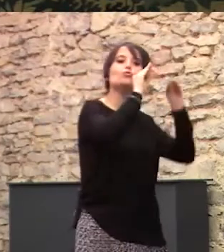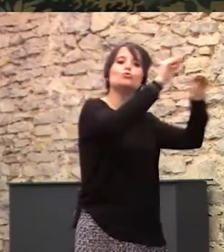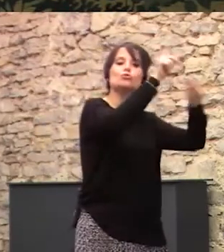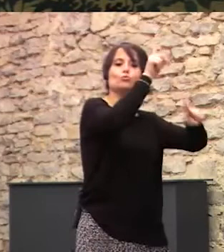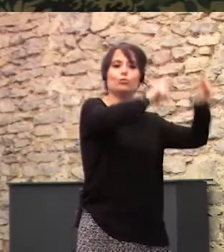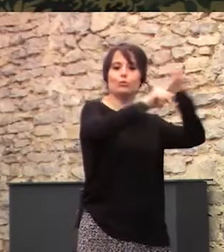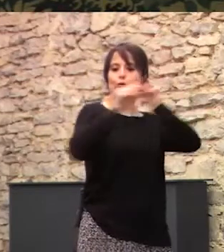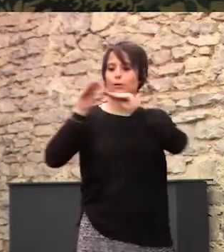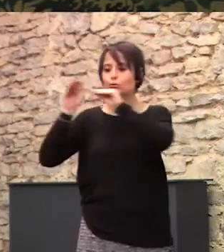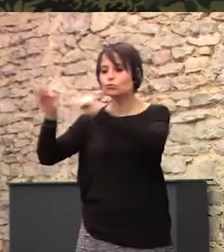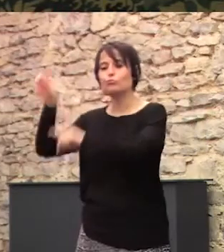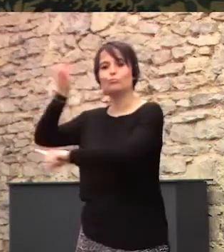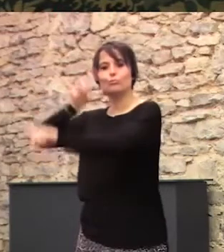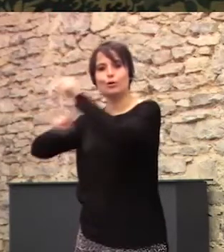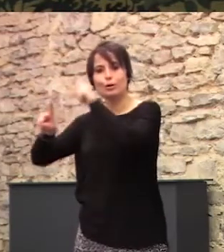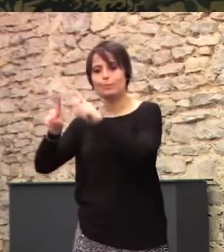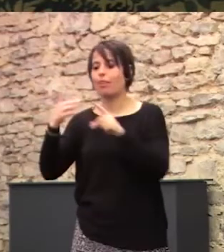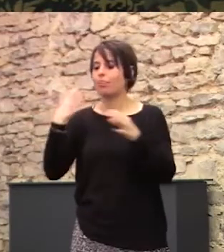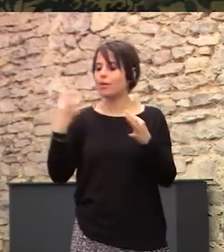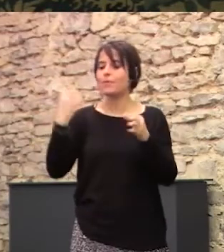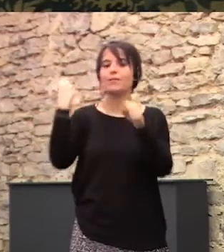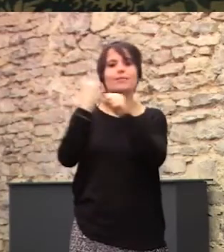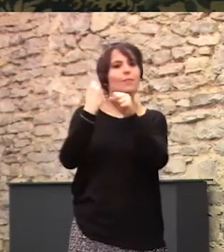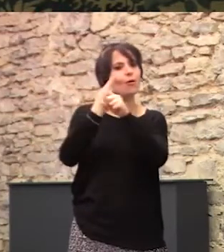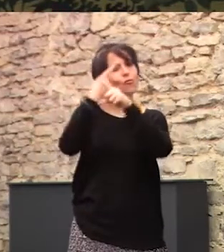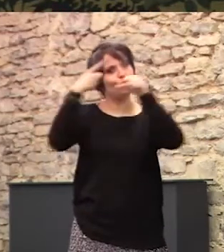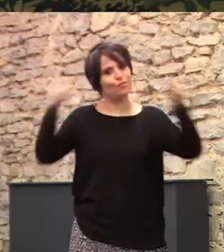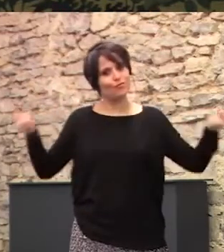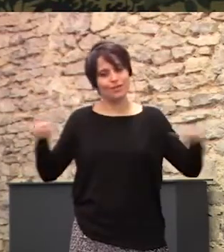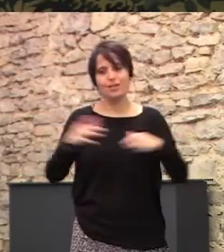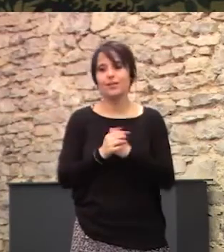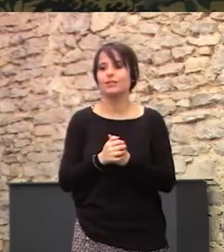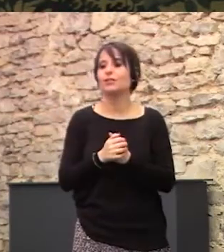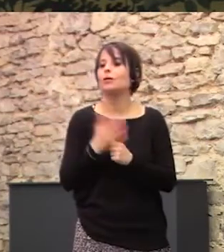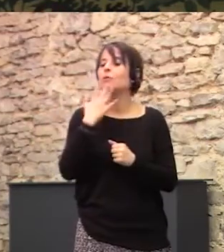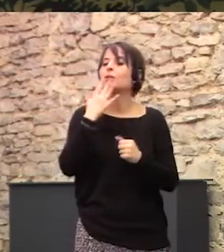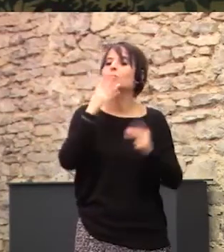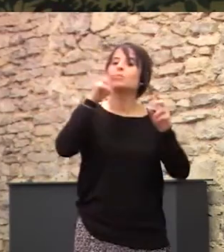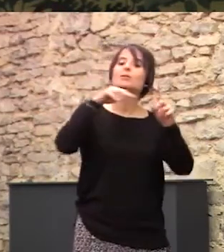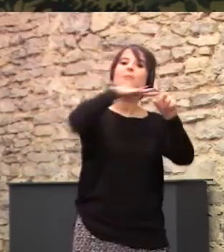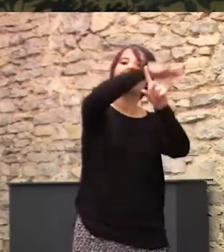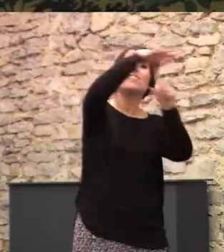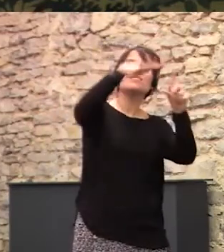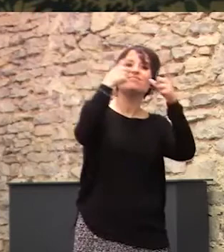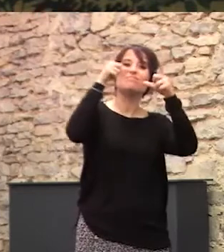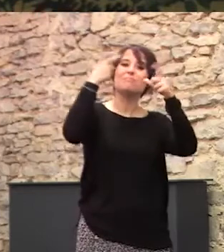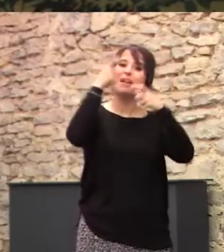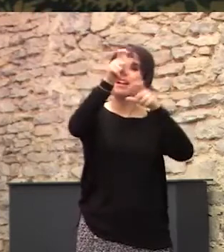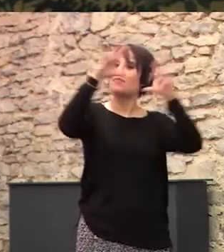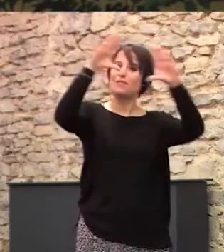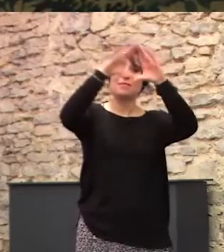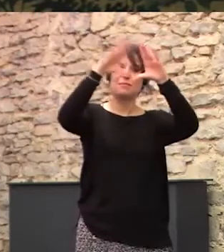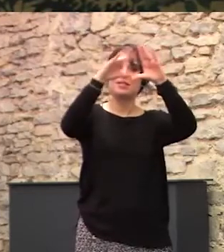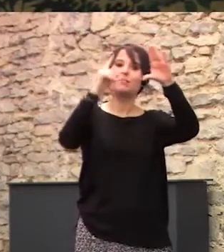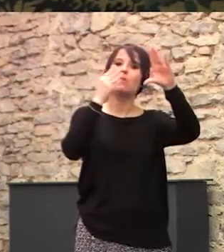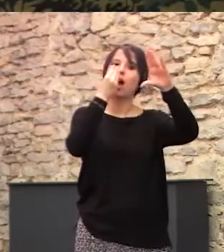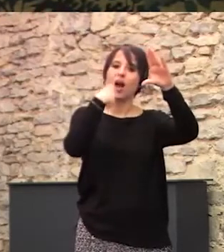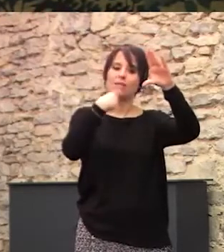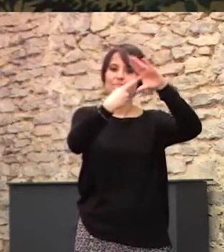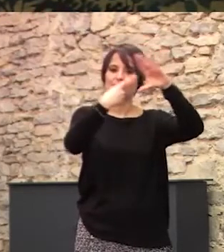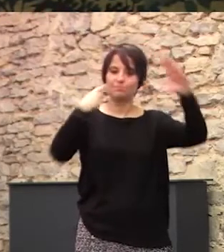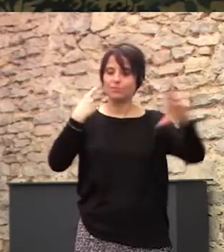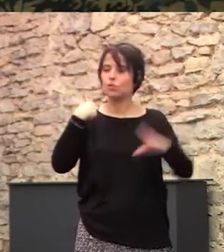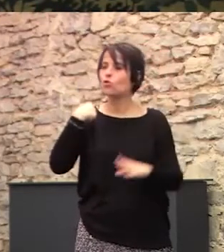continente tiene sus problemas, y en algunos entornos se evita utilizar el término feminismo. Tenía yo una, conocía